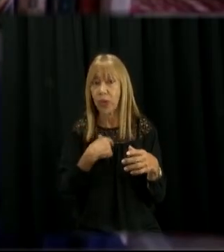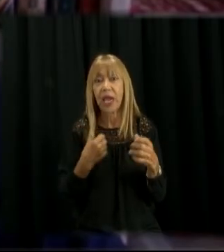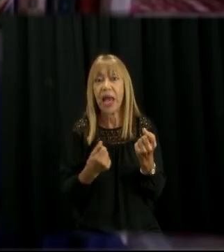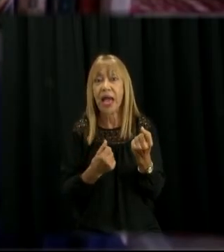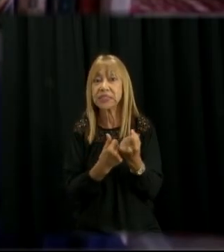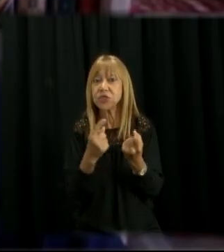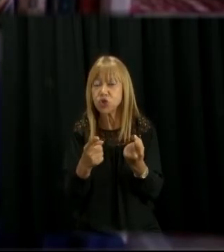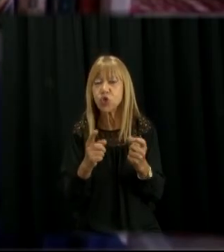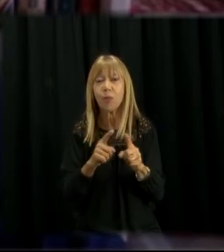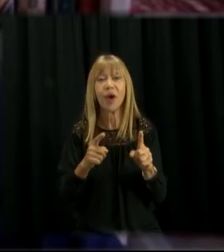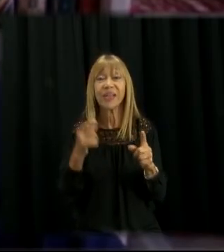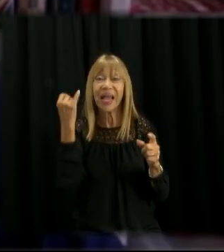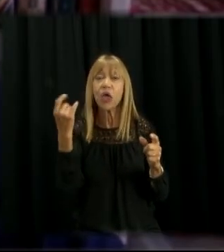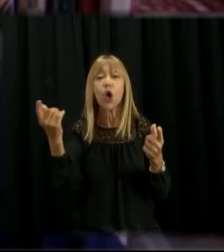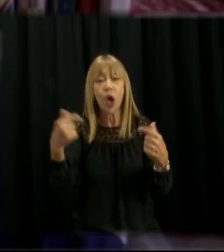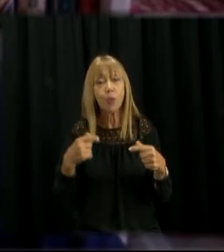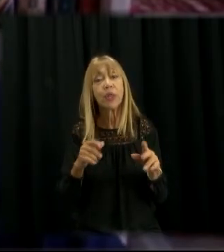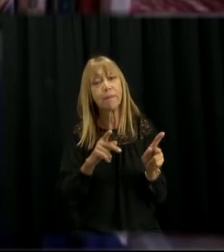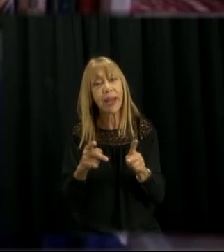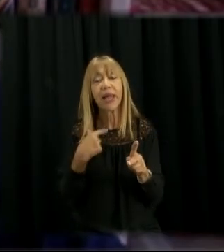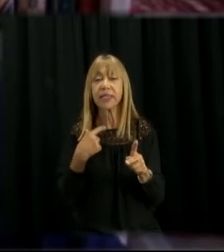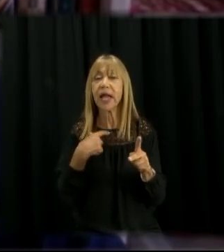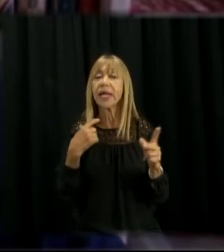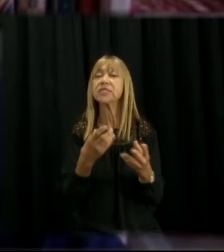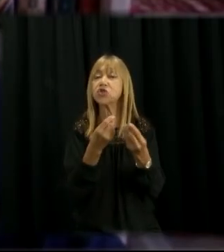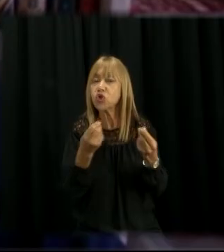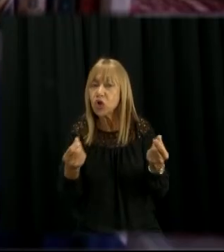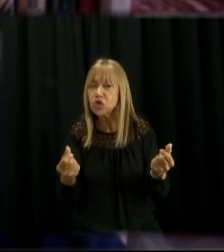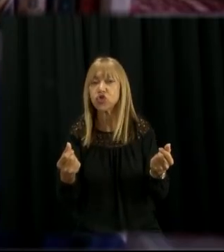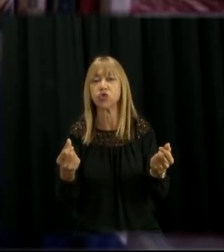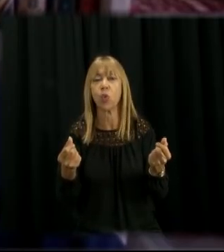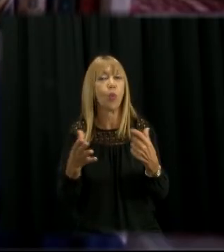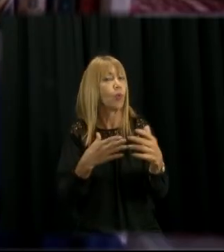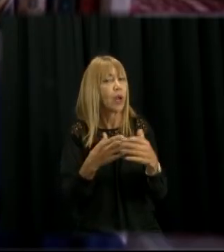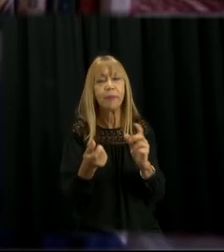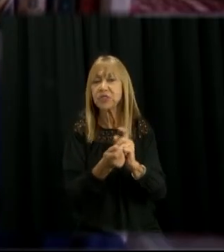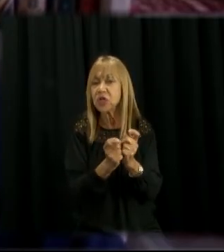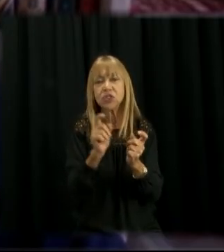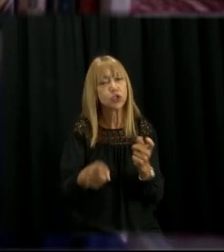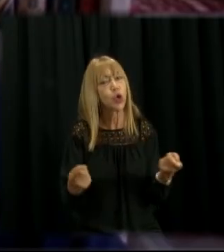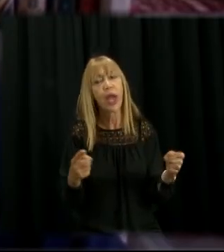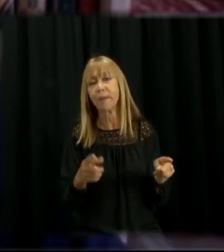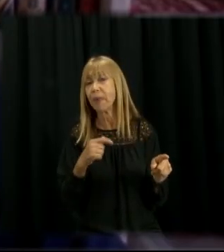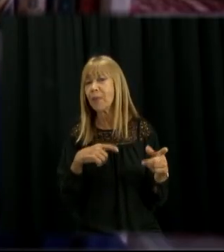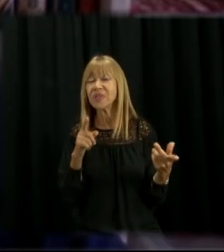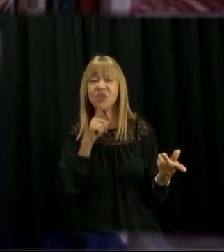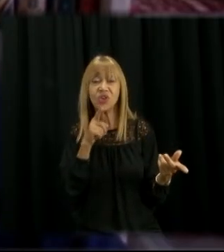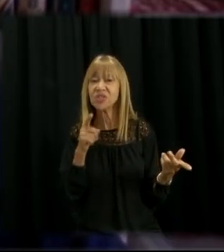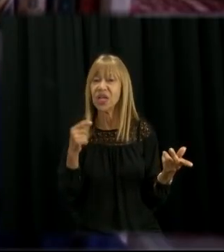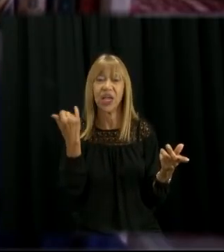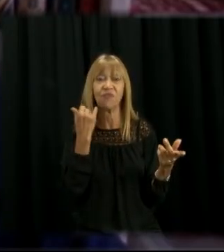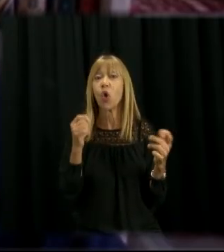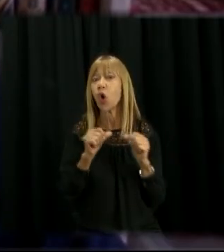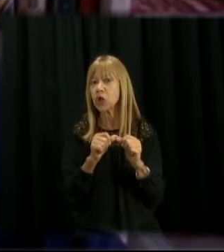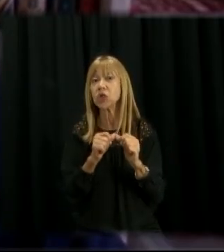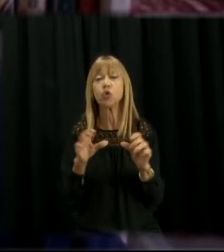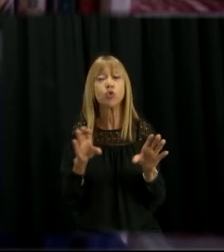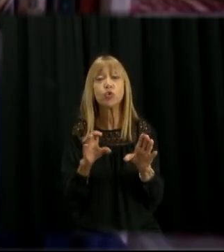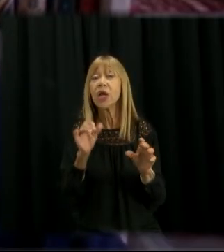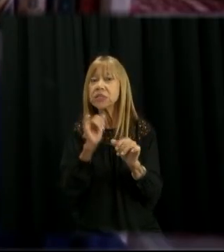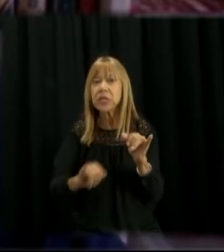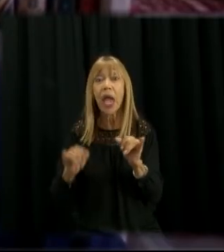ustedes la manera que podamos, pero la idea es, tenga un plan que tenga la solución con los cambios que haya que hacer. Porque